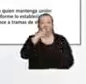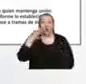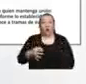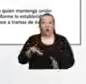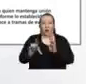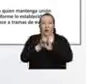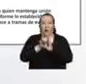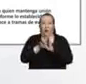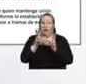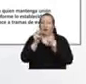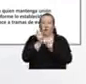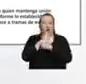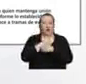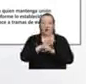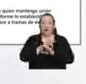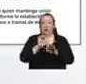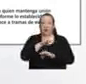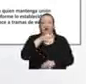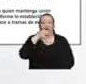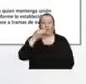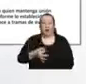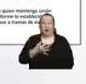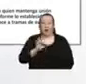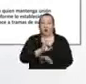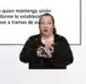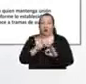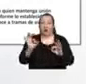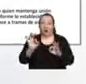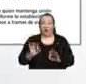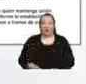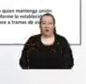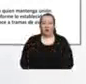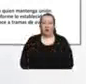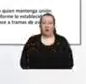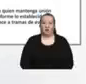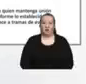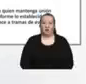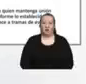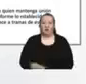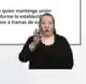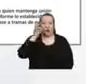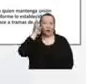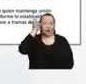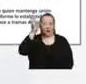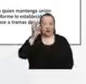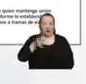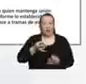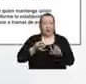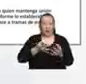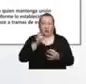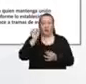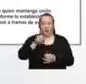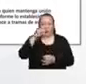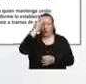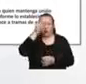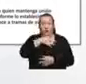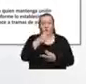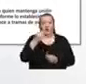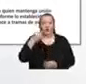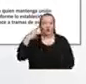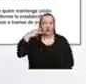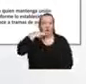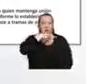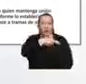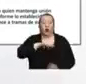van a imponer a la fuerza no con la verdad cinco años la modelo pero vencerán jamás convencerá porque están mintiendo porque los corruptos